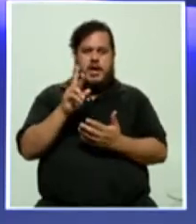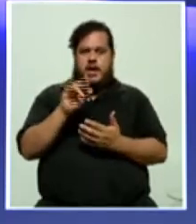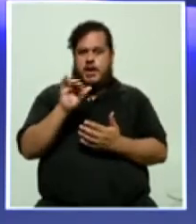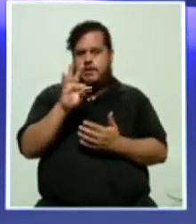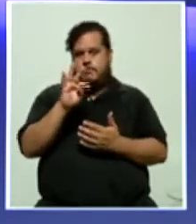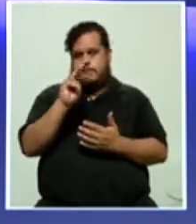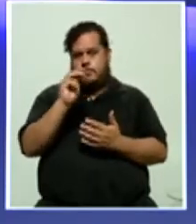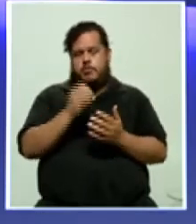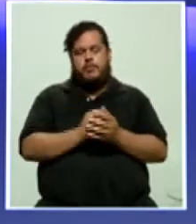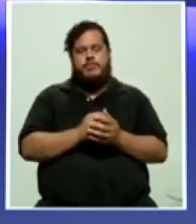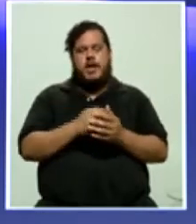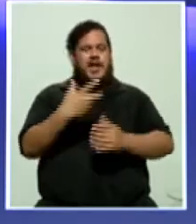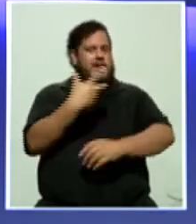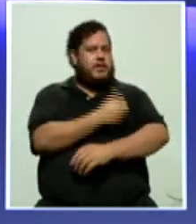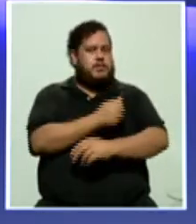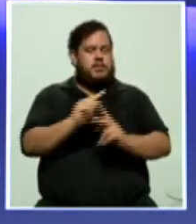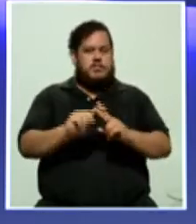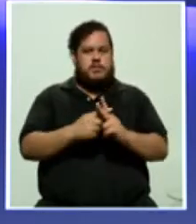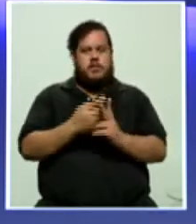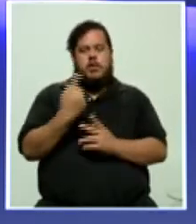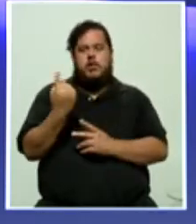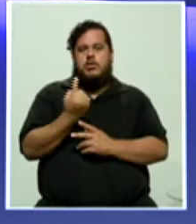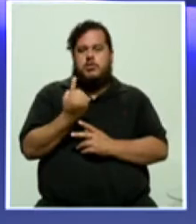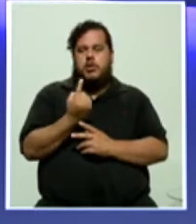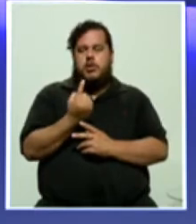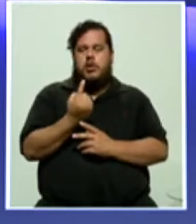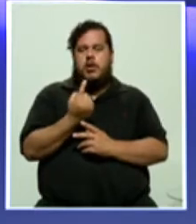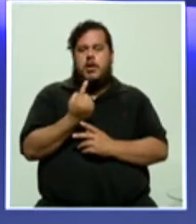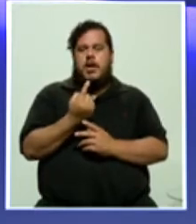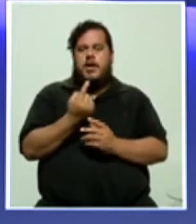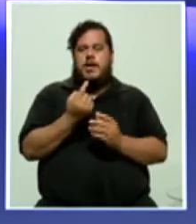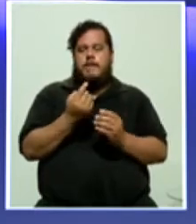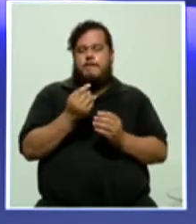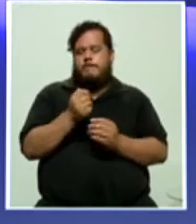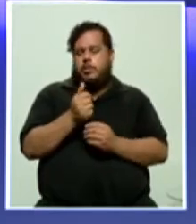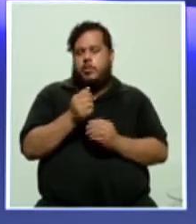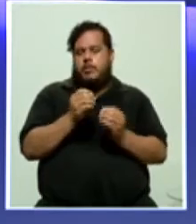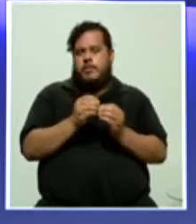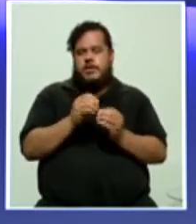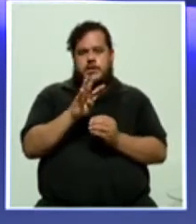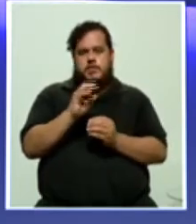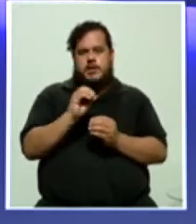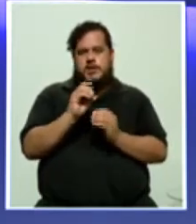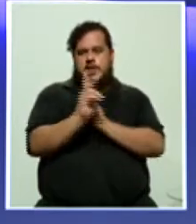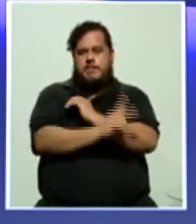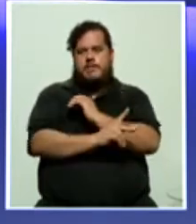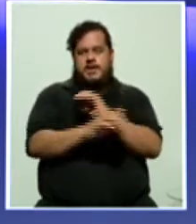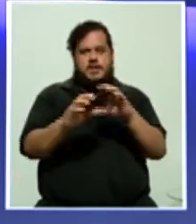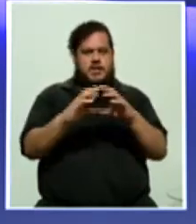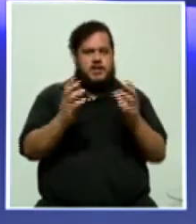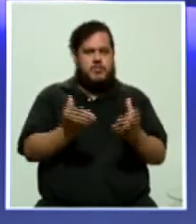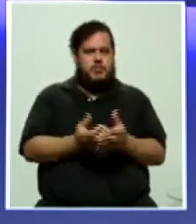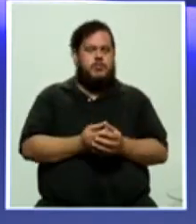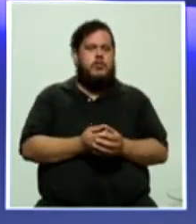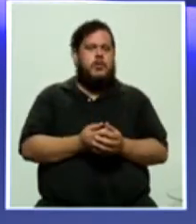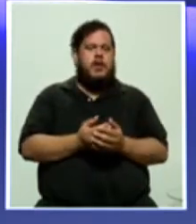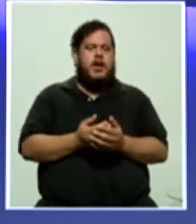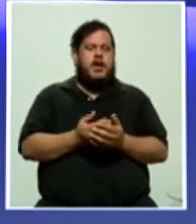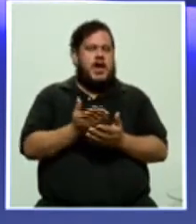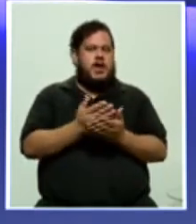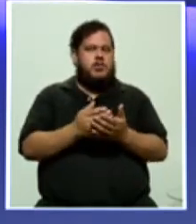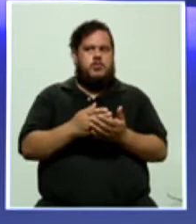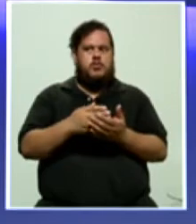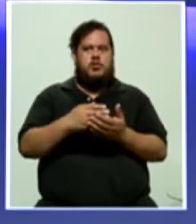vacunación empezó solo en poco más de 40 países del mundo y hay continentes enteros